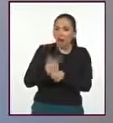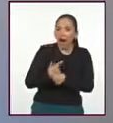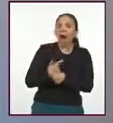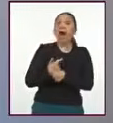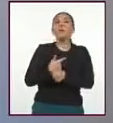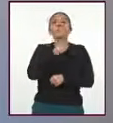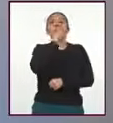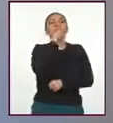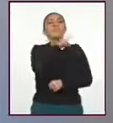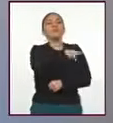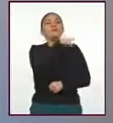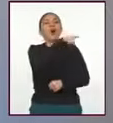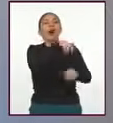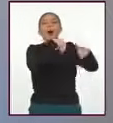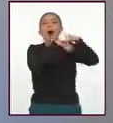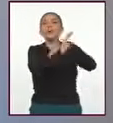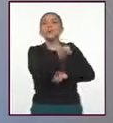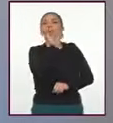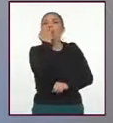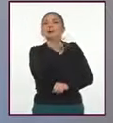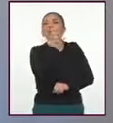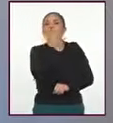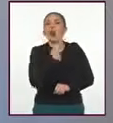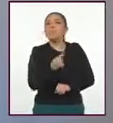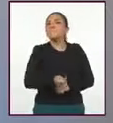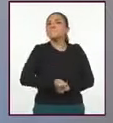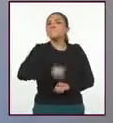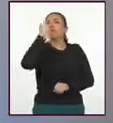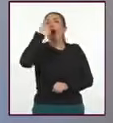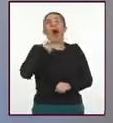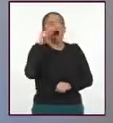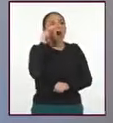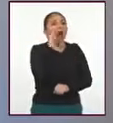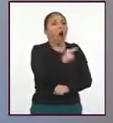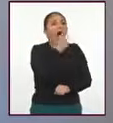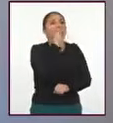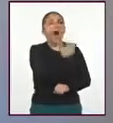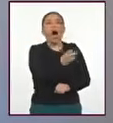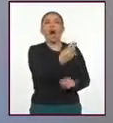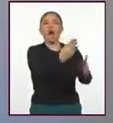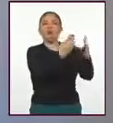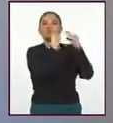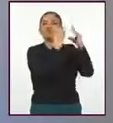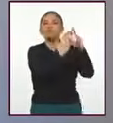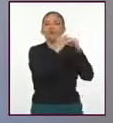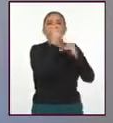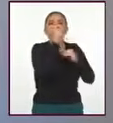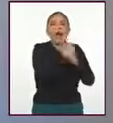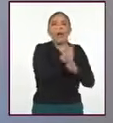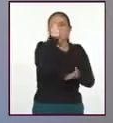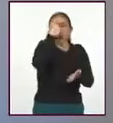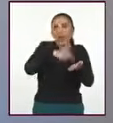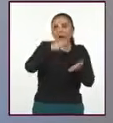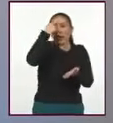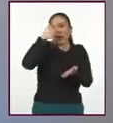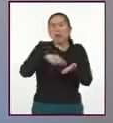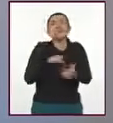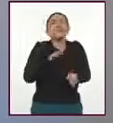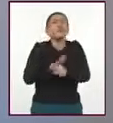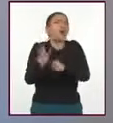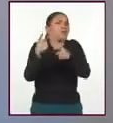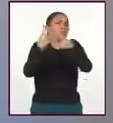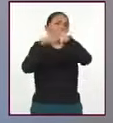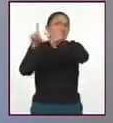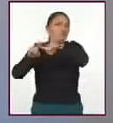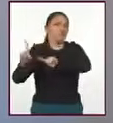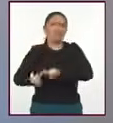donde uno tuvo una primera aproximación a ciertas creencias, y creencias de todo tipo. Podemos hablar ya desde